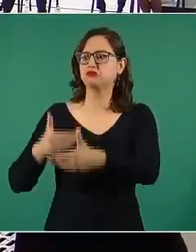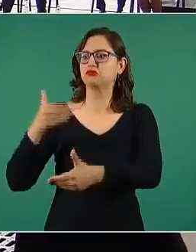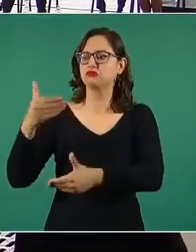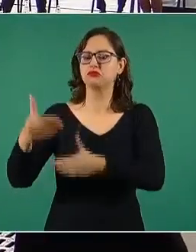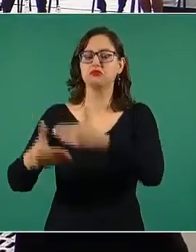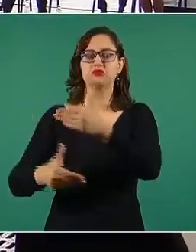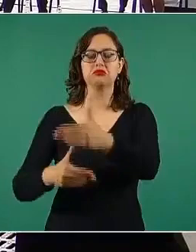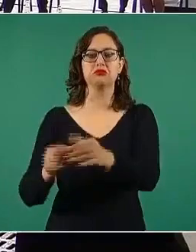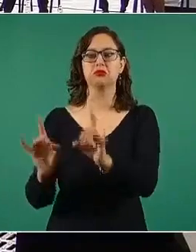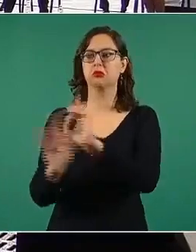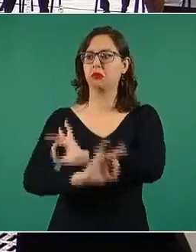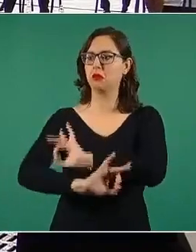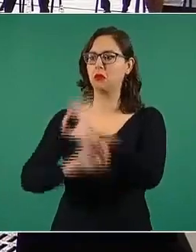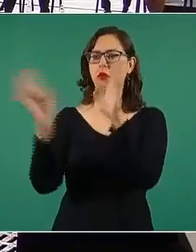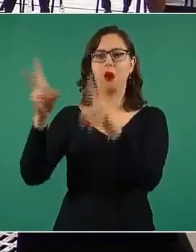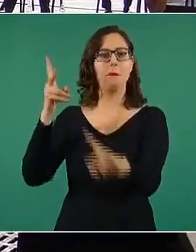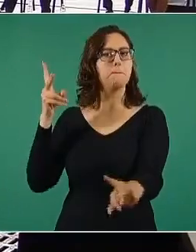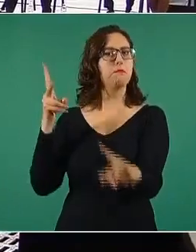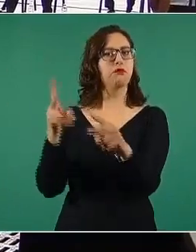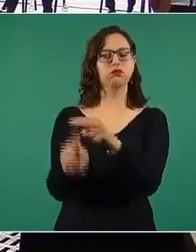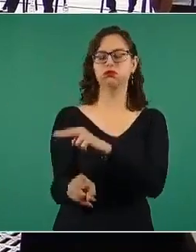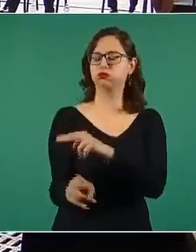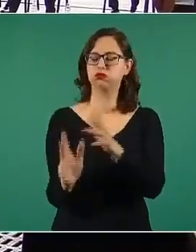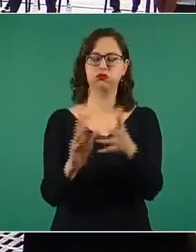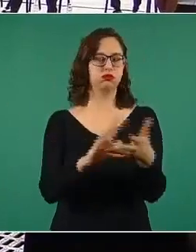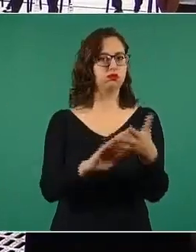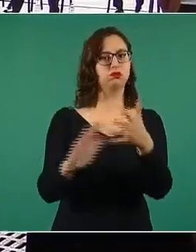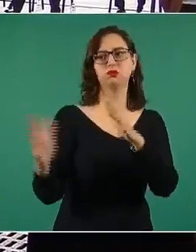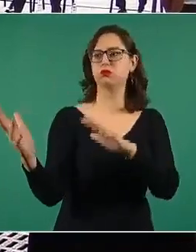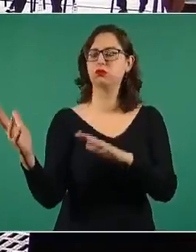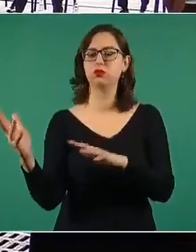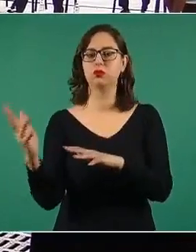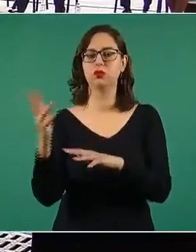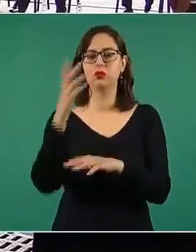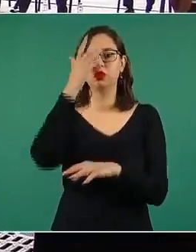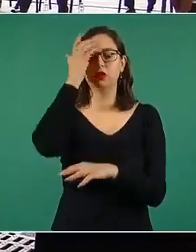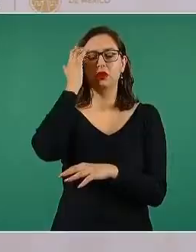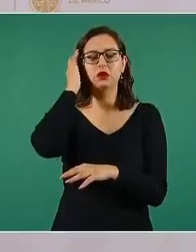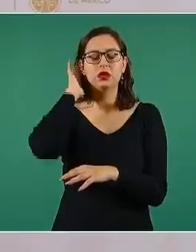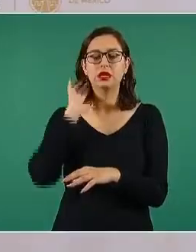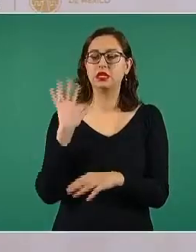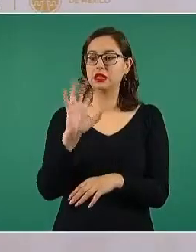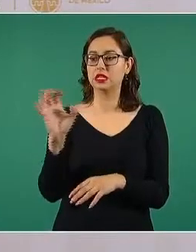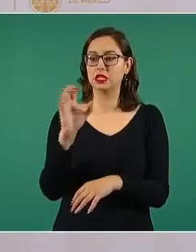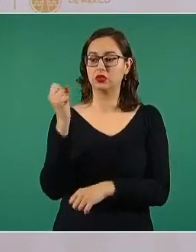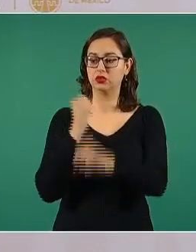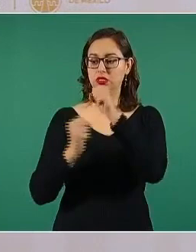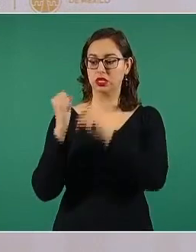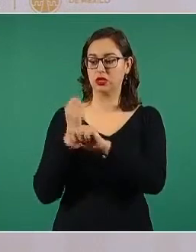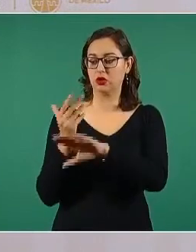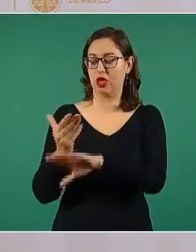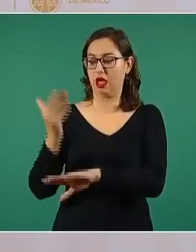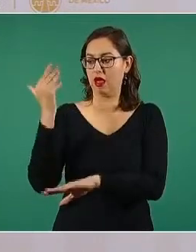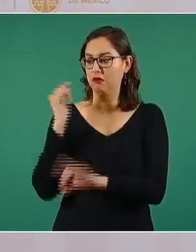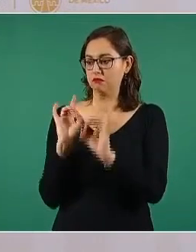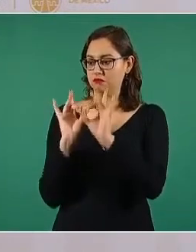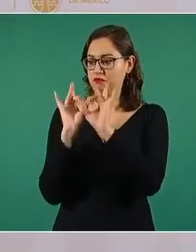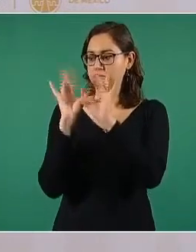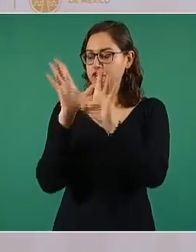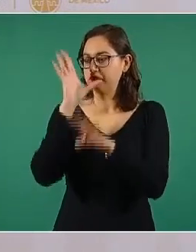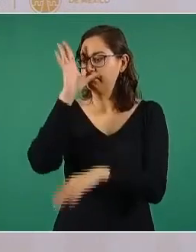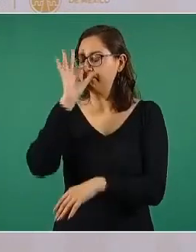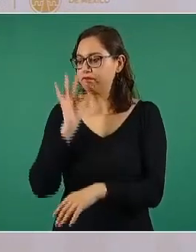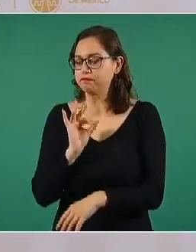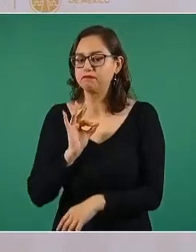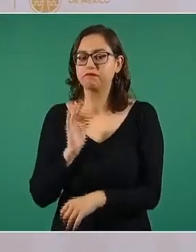vuelco hace 500 años. No se trata de olvidar al imperio y el sojuzgamiento de los mexicas frente a otras